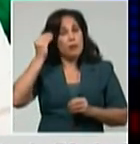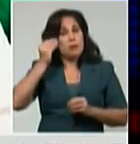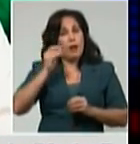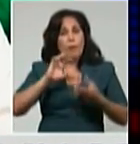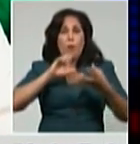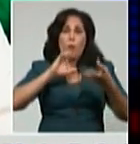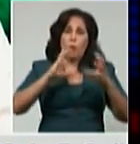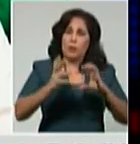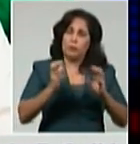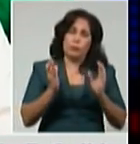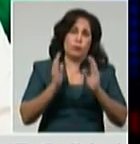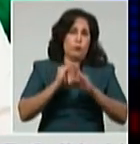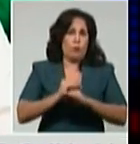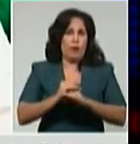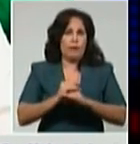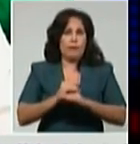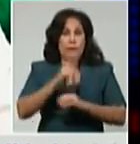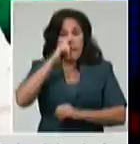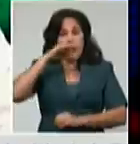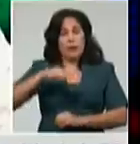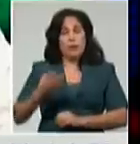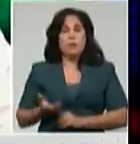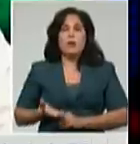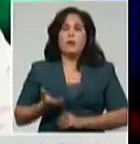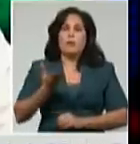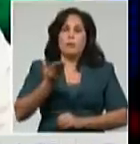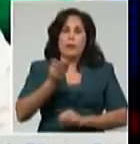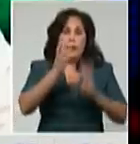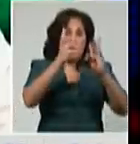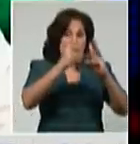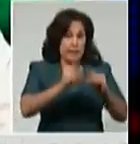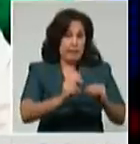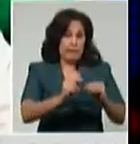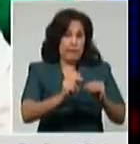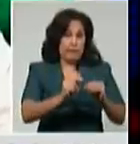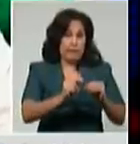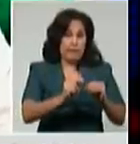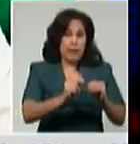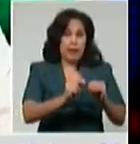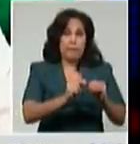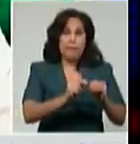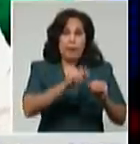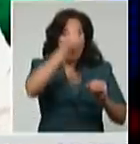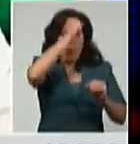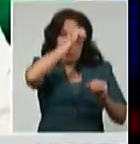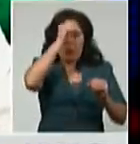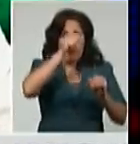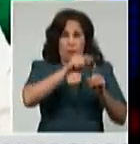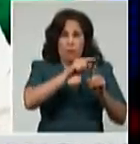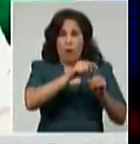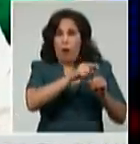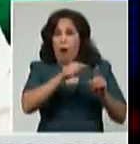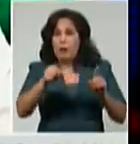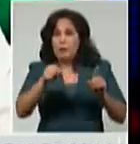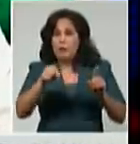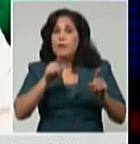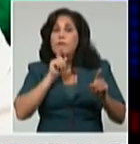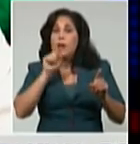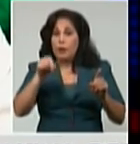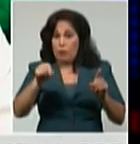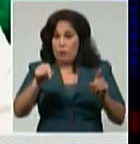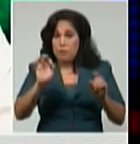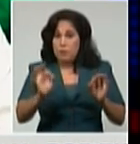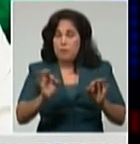más complicaciones. La cifra de la última información a la que dimos